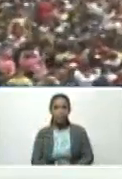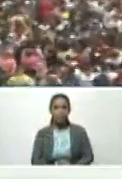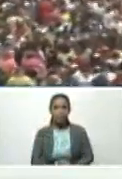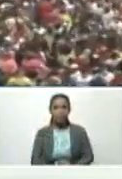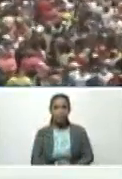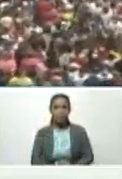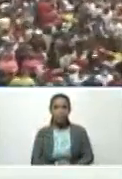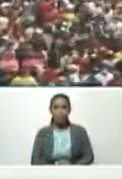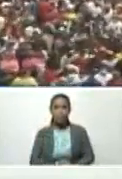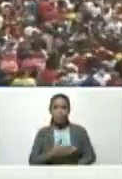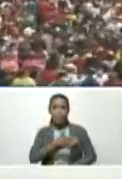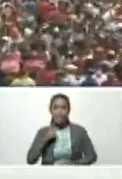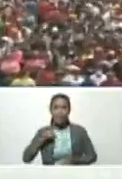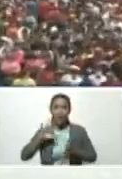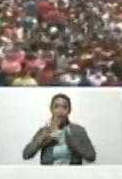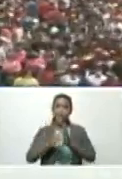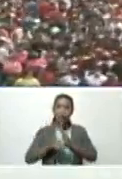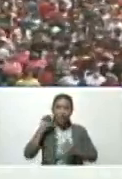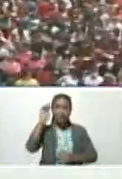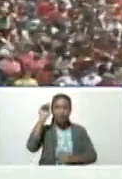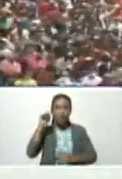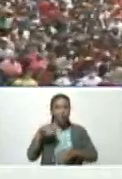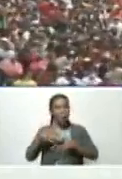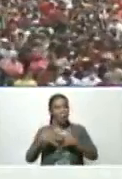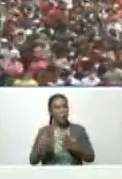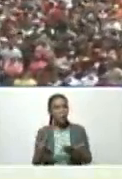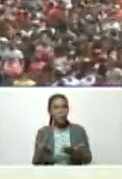Le quisieron robar el futuro otra vez